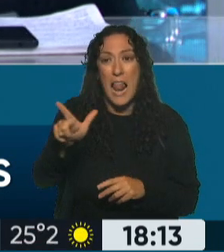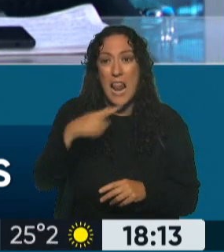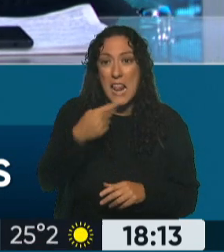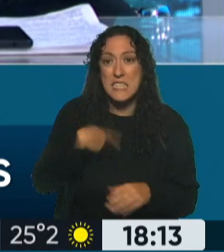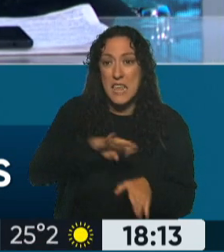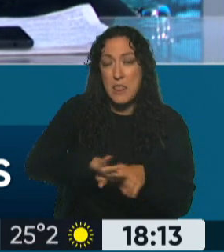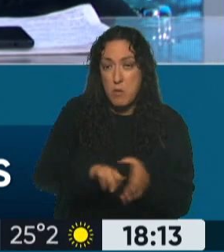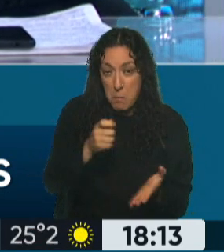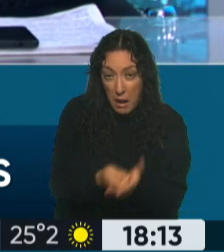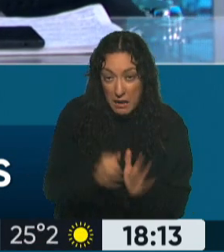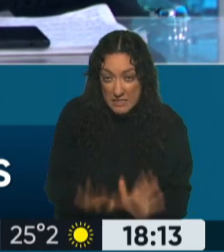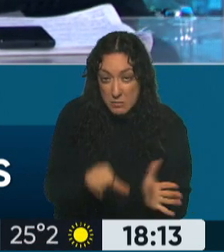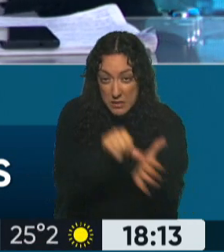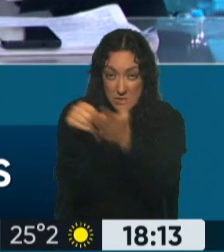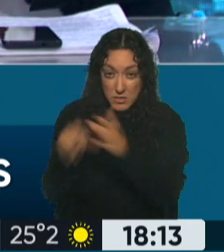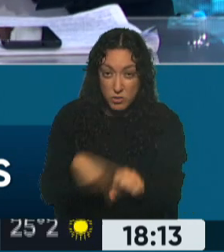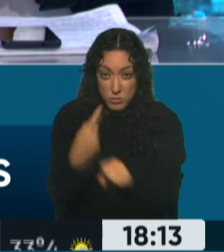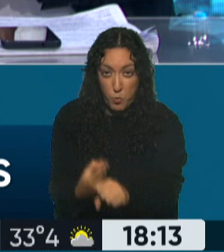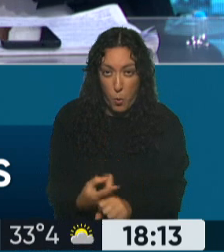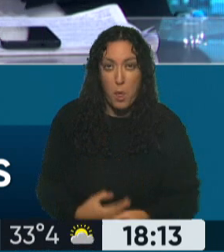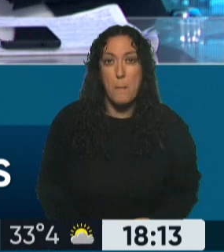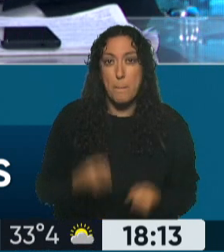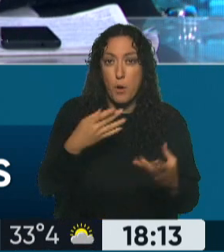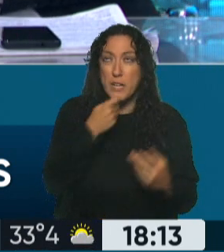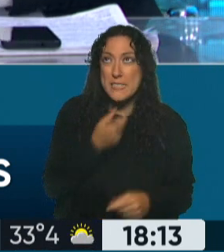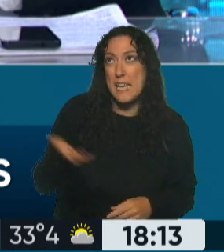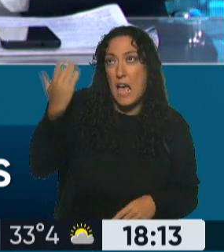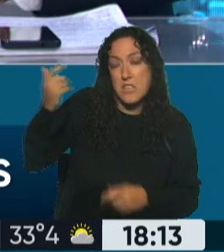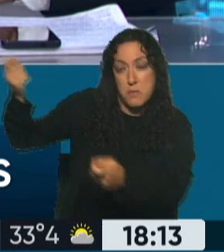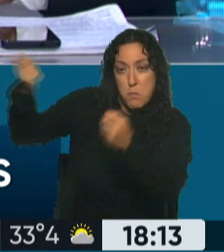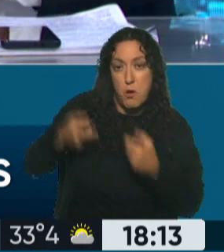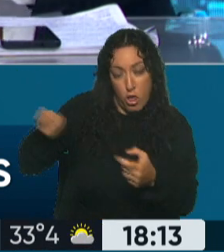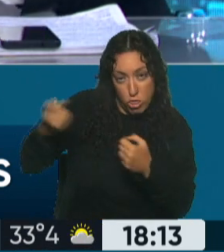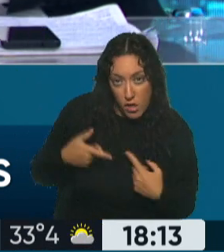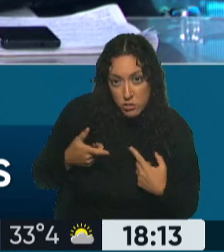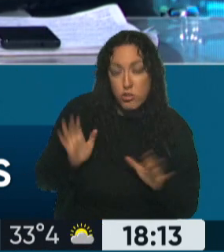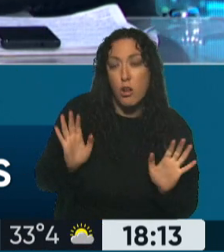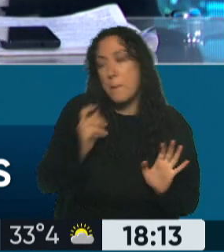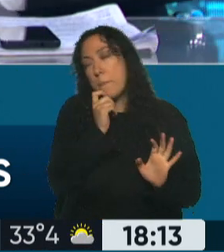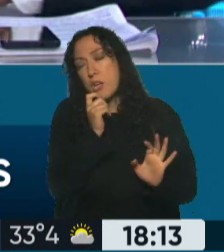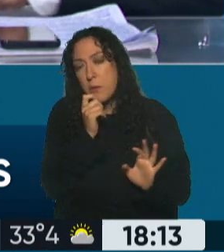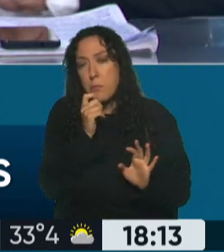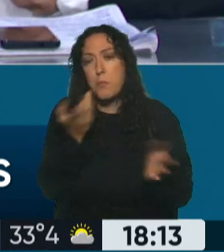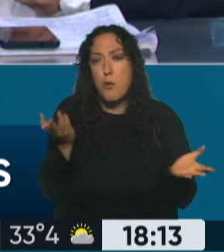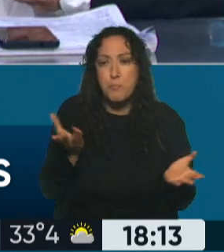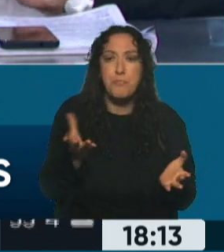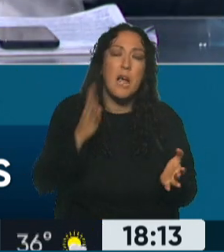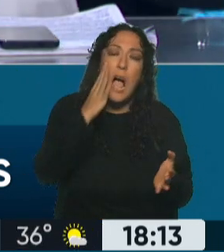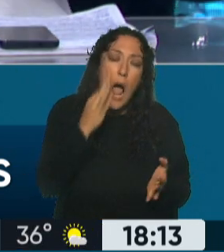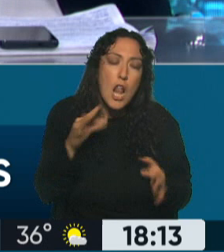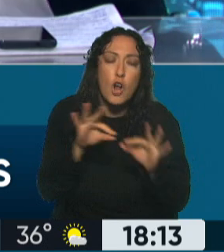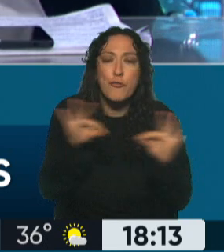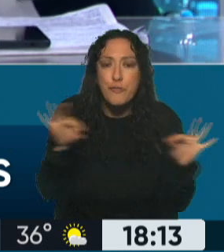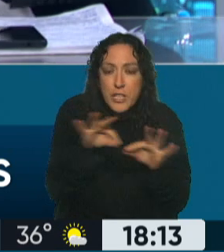la deuda que tiene con el exterior si si importó Pon te doy un caso determinadas fibras para hacer